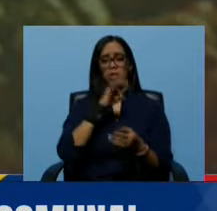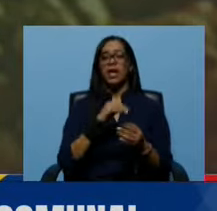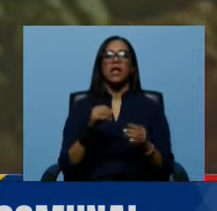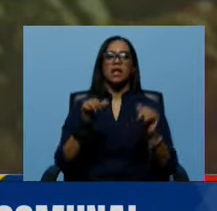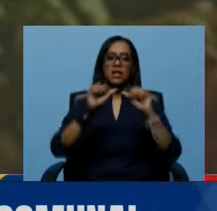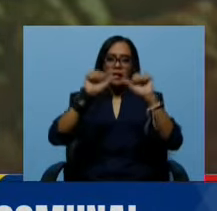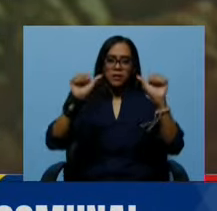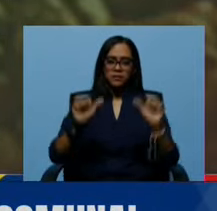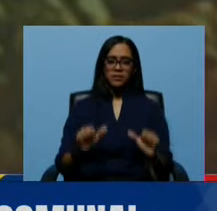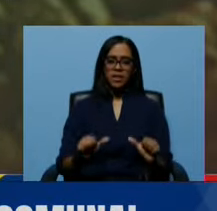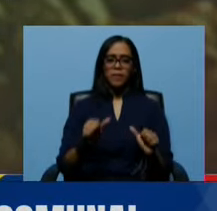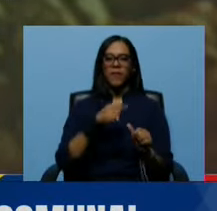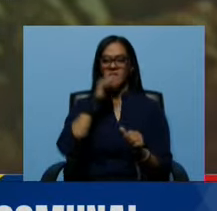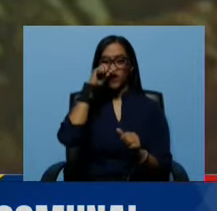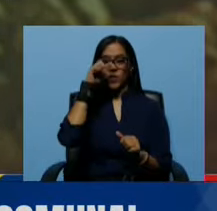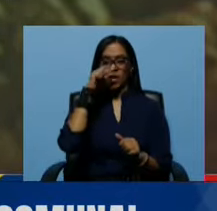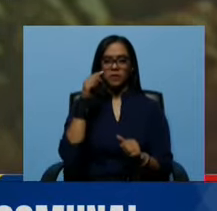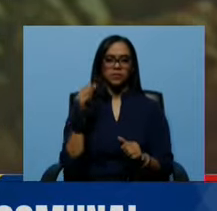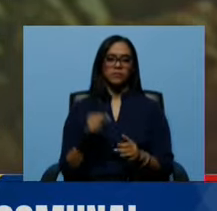burgués,